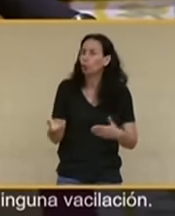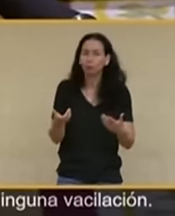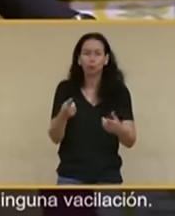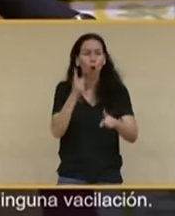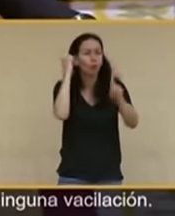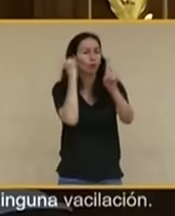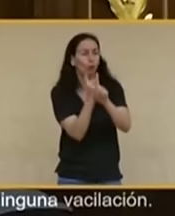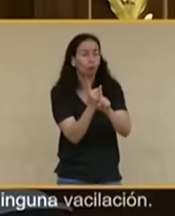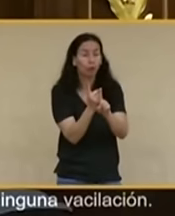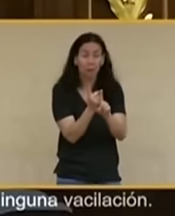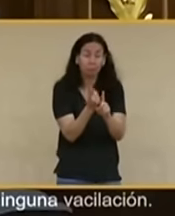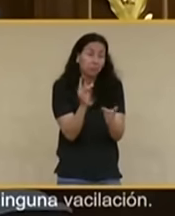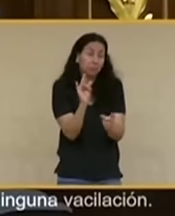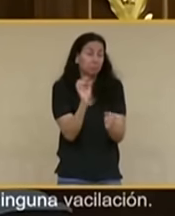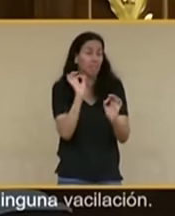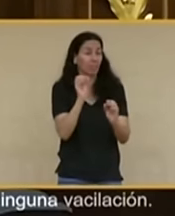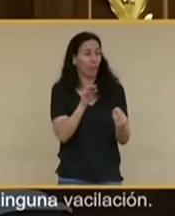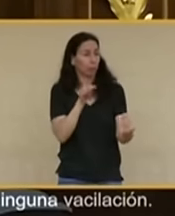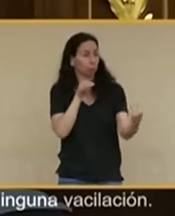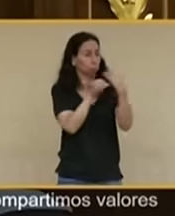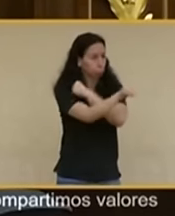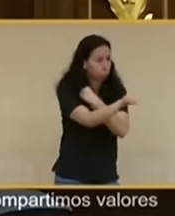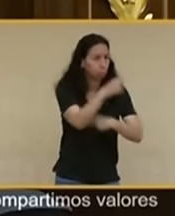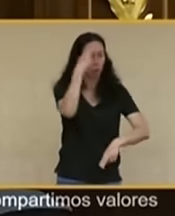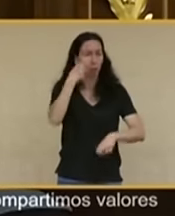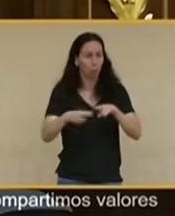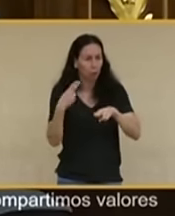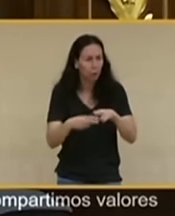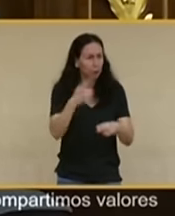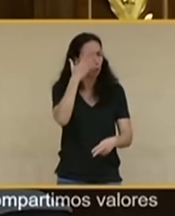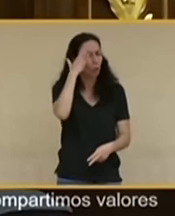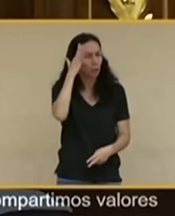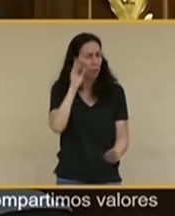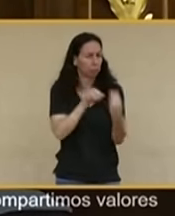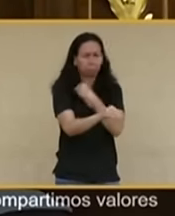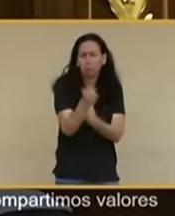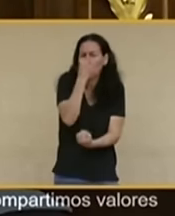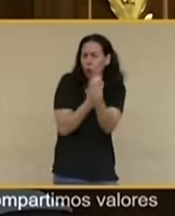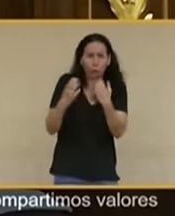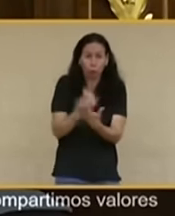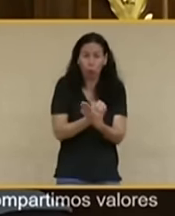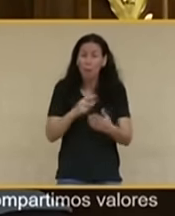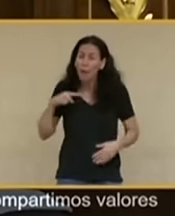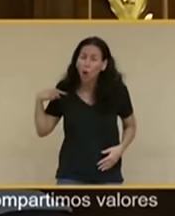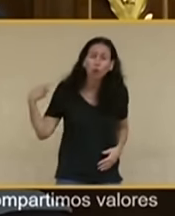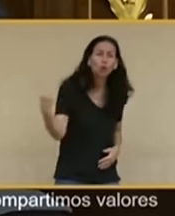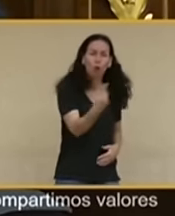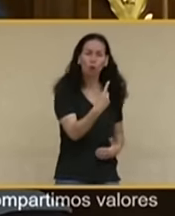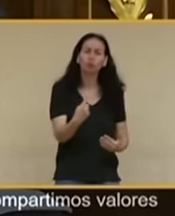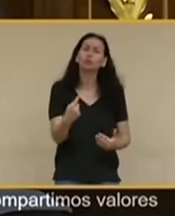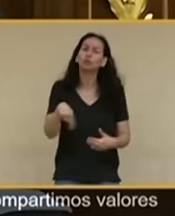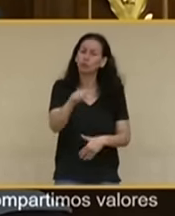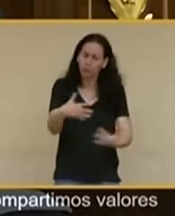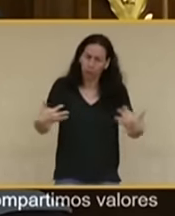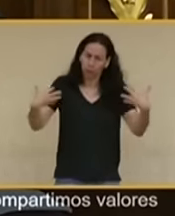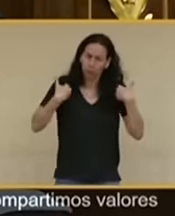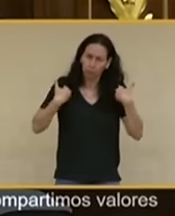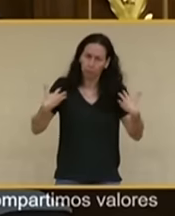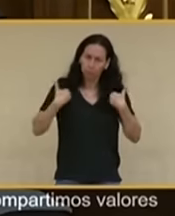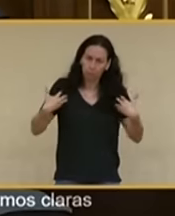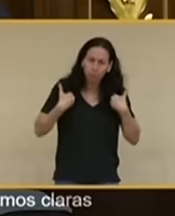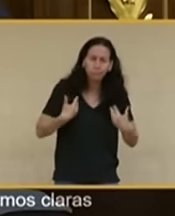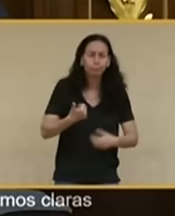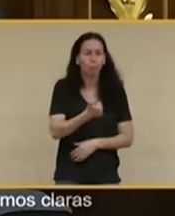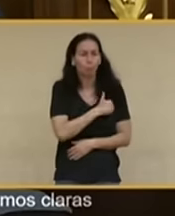los que tenemos claras discrepancias desde el punto de vista político e incluso en el proyecto socioeconómico. Pero todos ellos y ellas han sido objeto de una reacción policial y